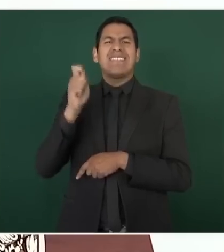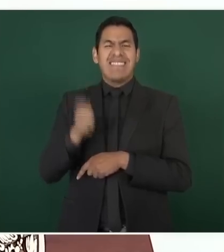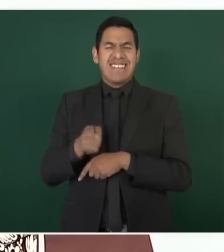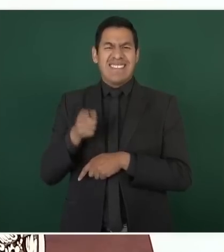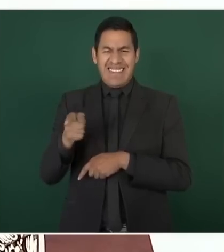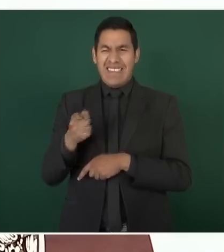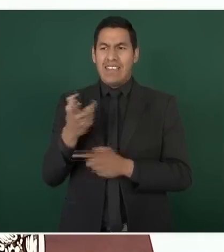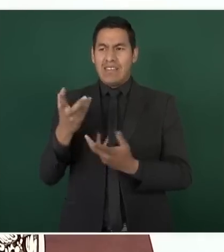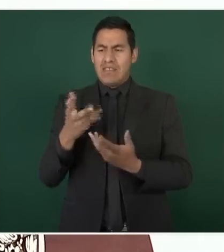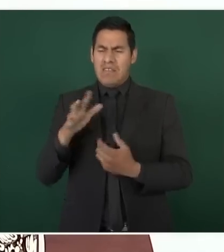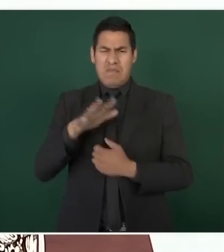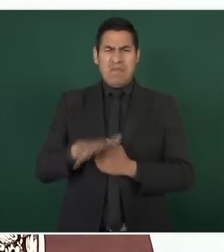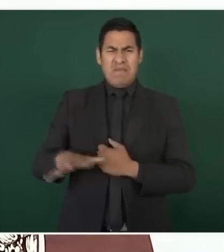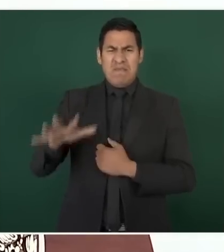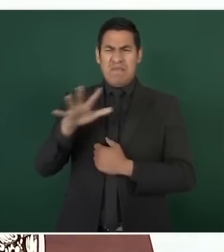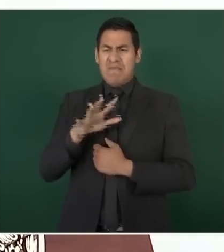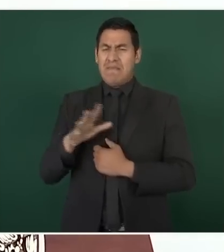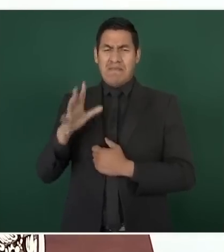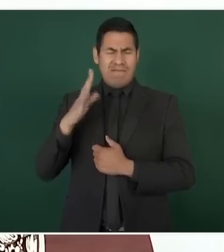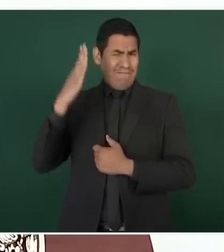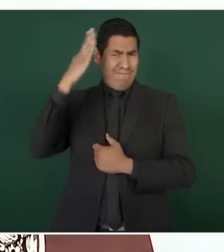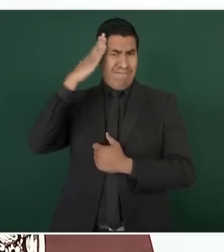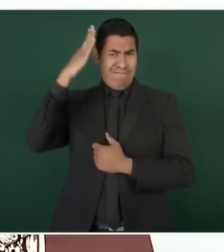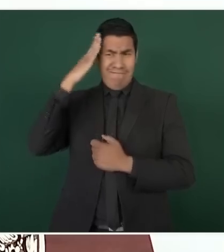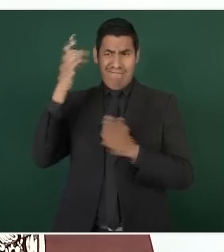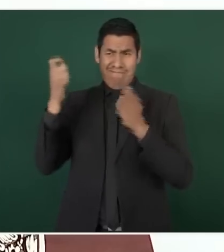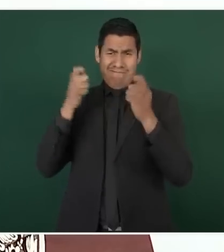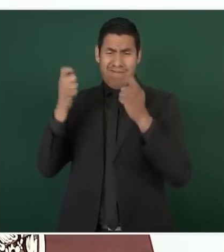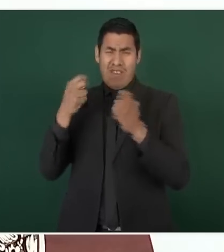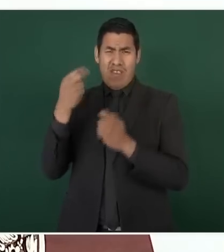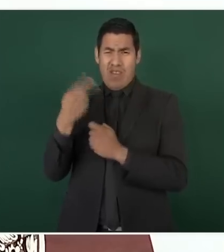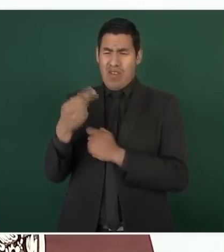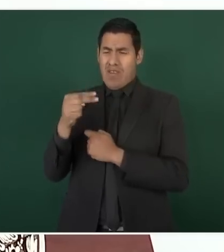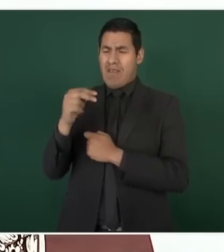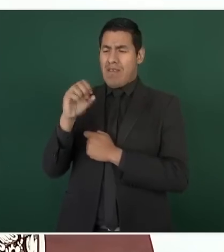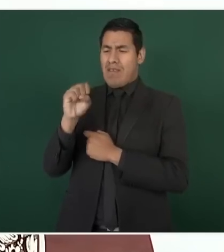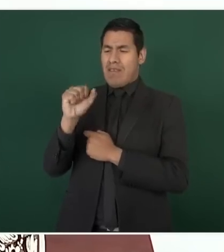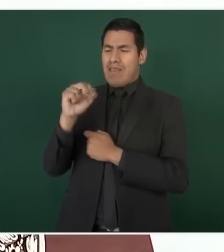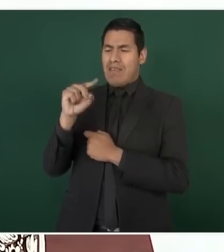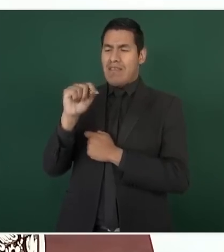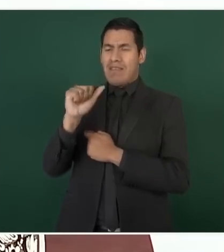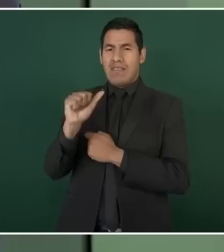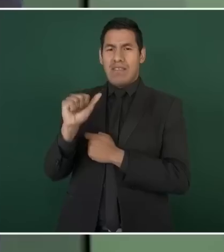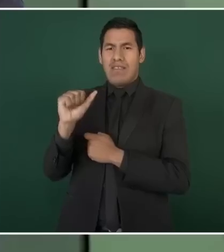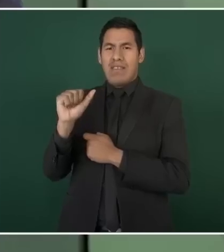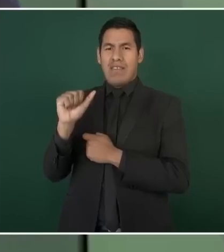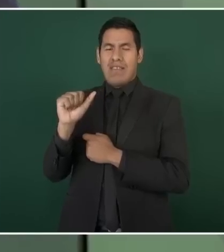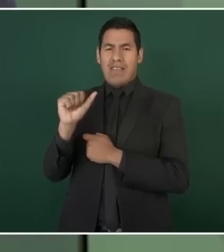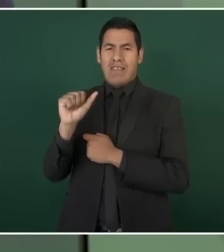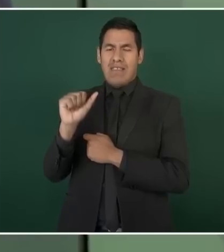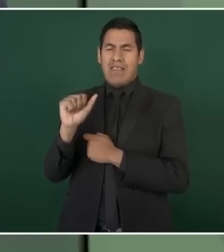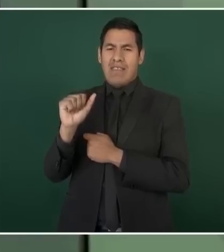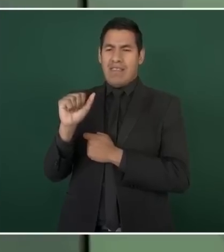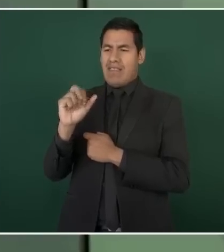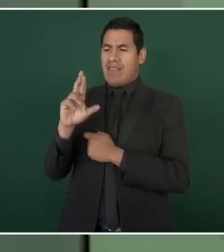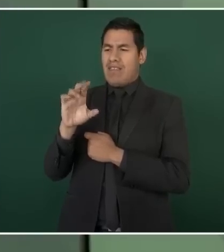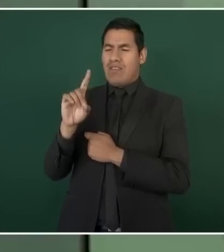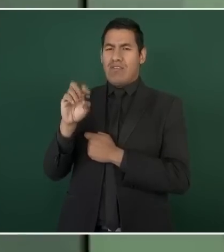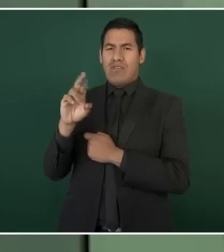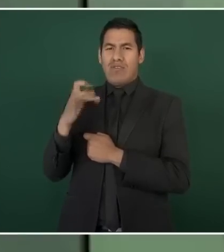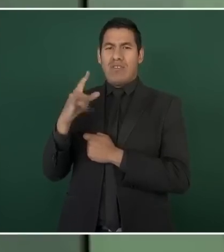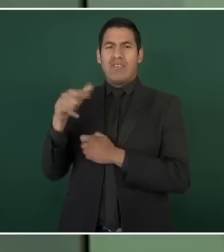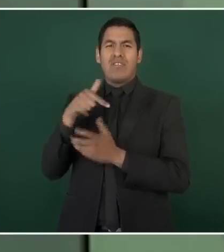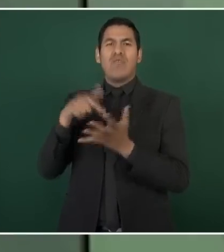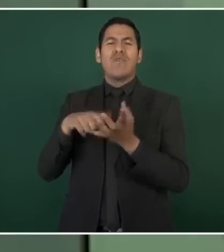fuerzas magonistas encabezadas por Santana Rodríguez, conocido como Santanón, en el sur de